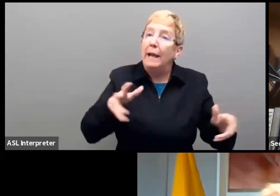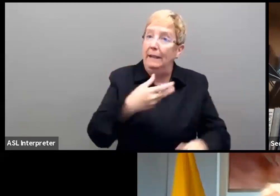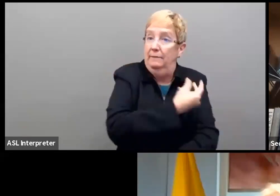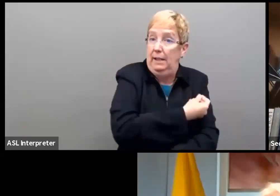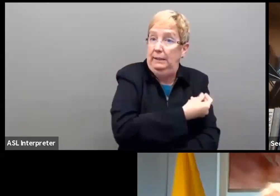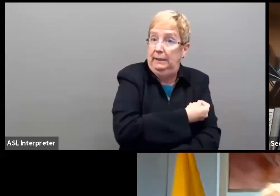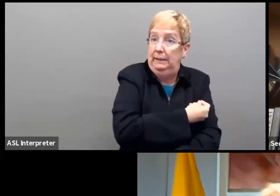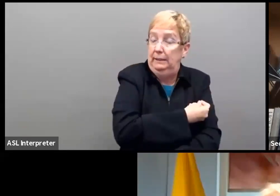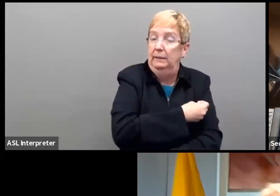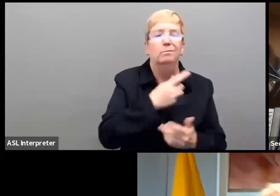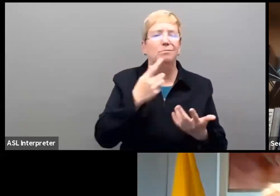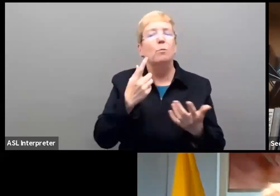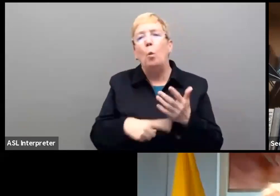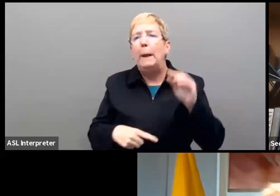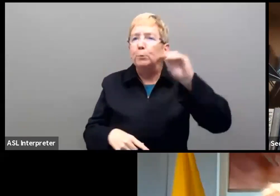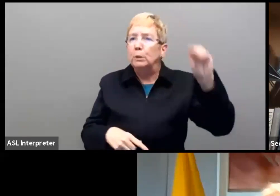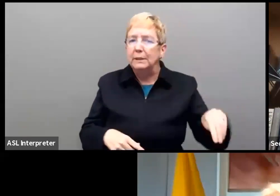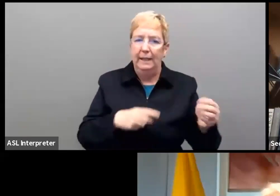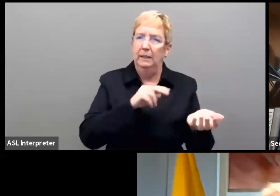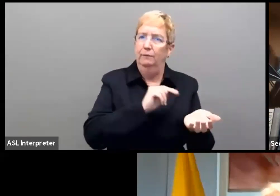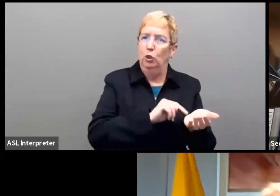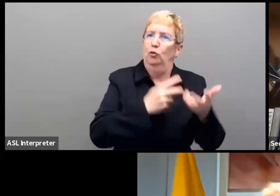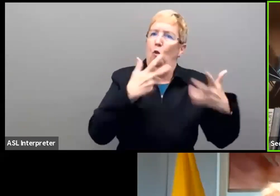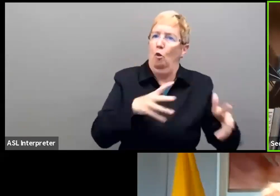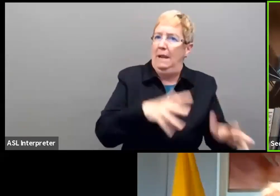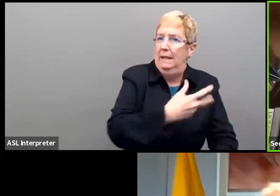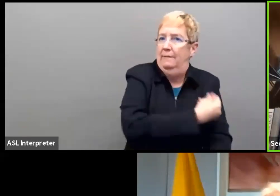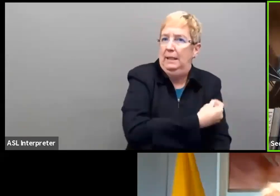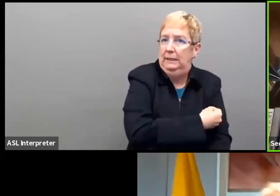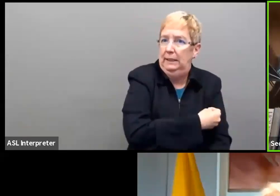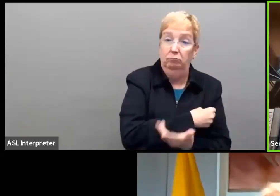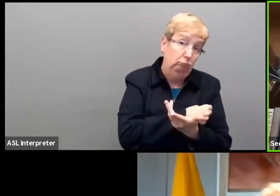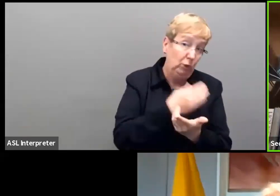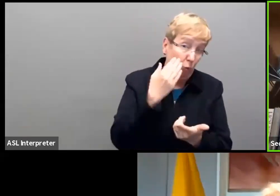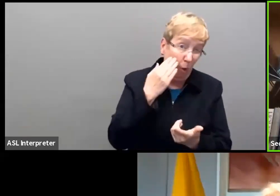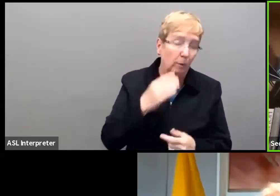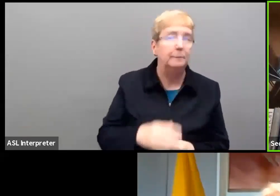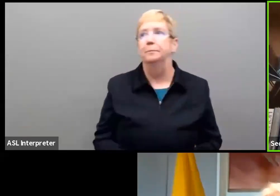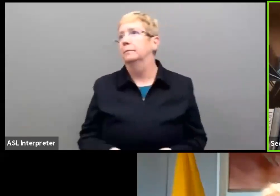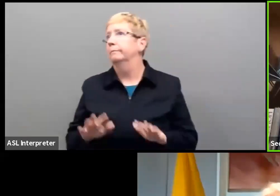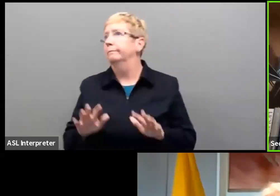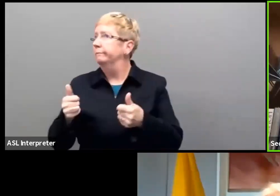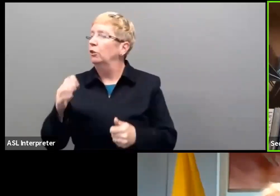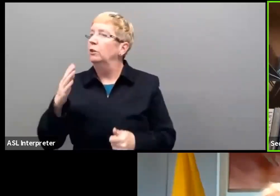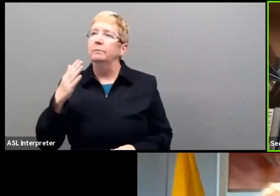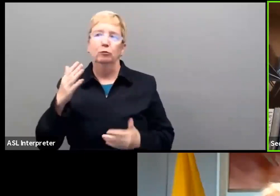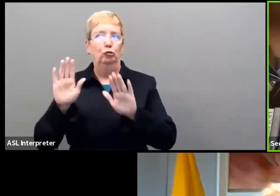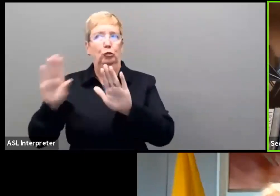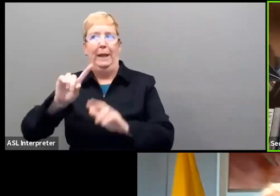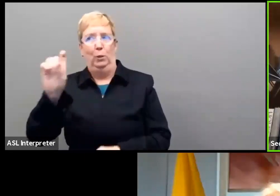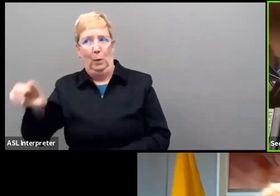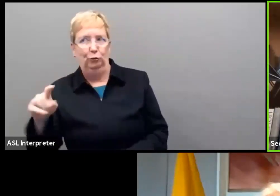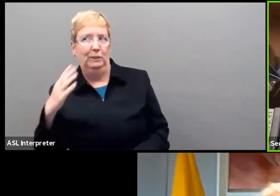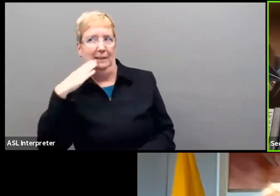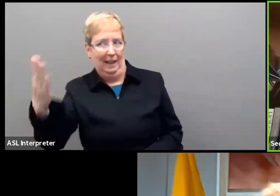estado, sino también hay mucha gente de Santa Fe. Tenemos 23 casos de Santa Fe, eso se duplicaría casi de